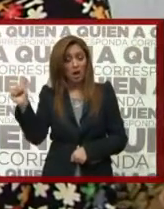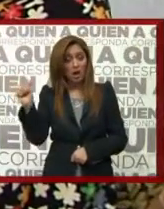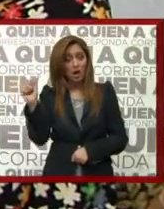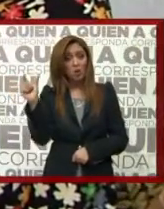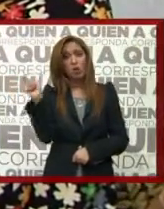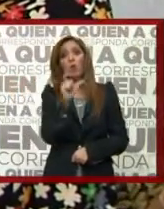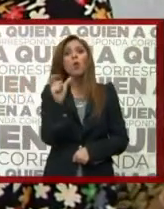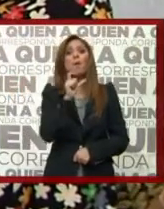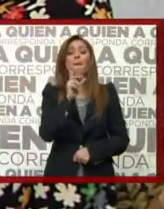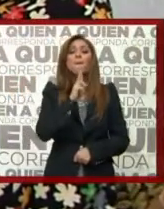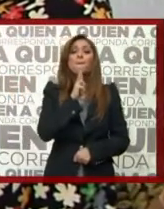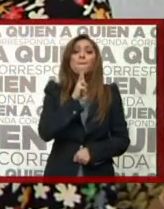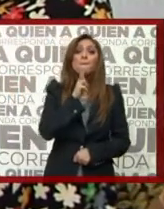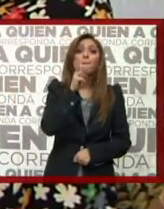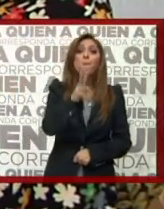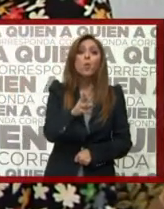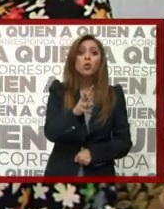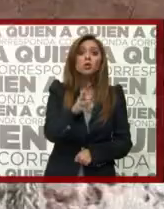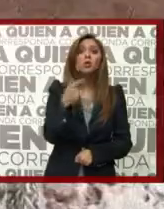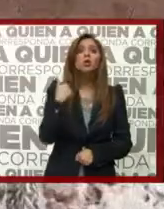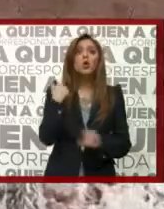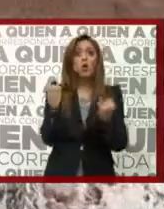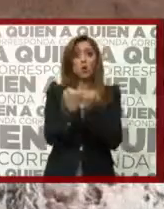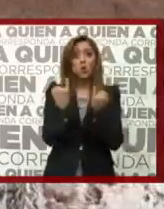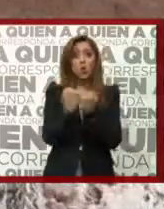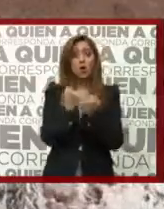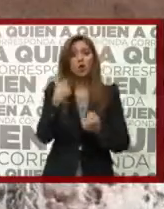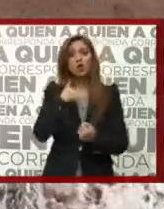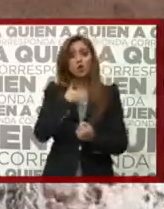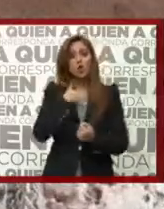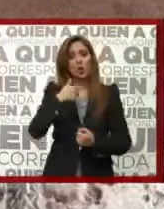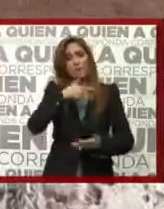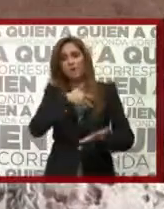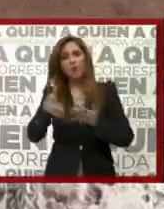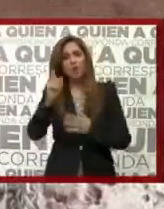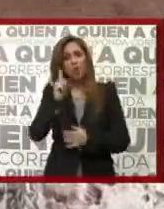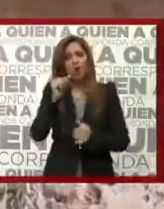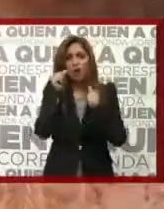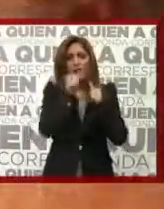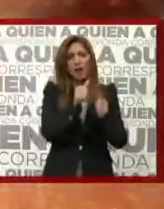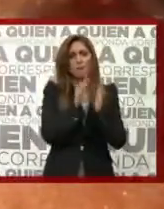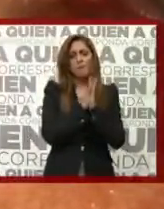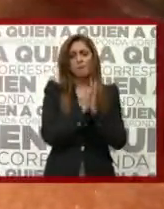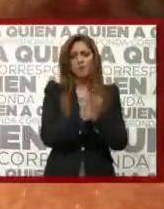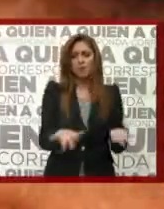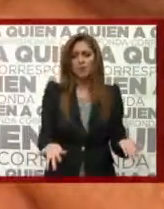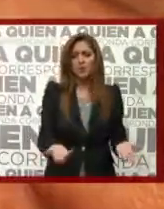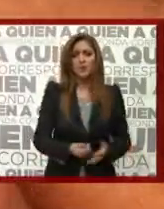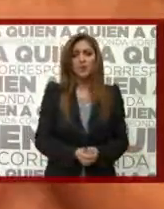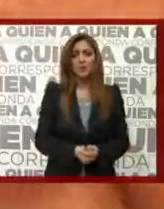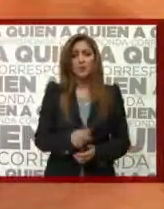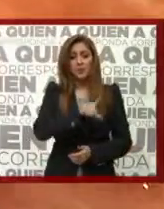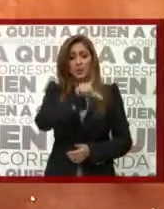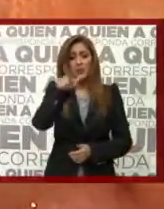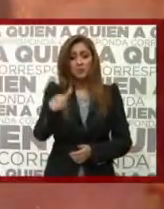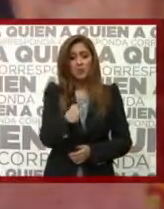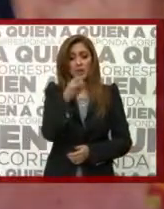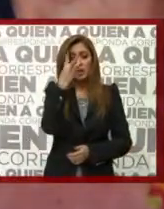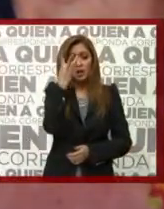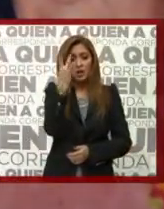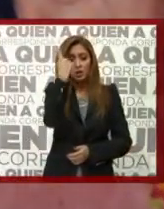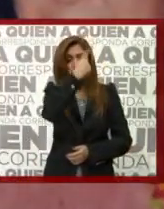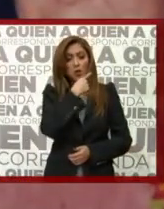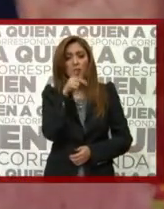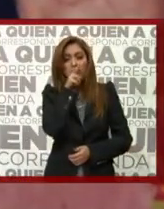mismo tono que me lo dijo la doctora, en el mismo tono le contesté. Le dije, ni me salgo ni me callo. Atiéndala, por favor. Luego de tres horas de angustia,